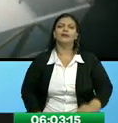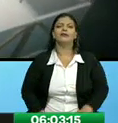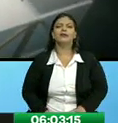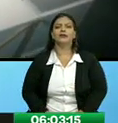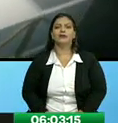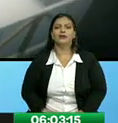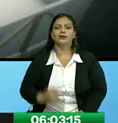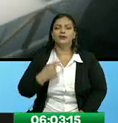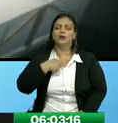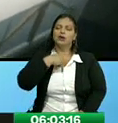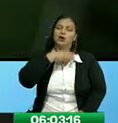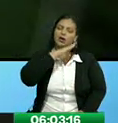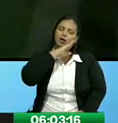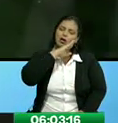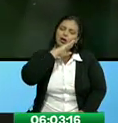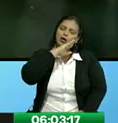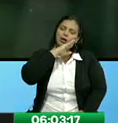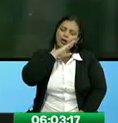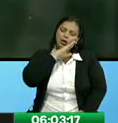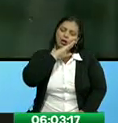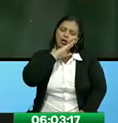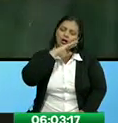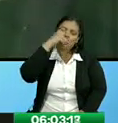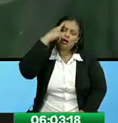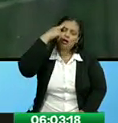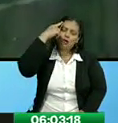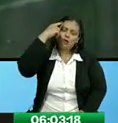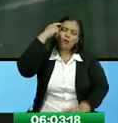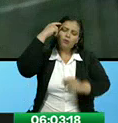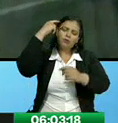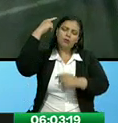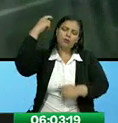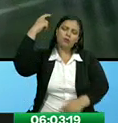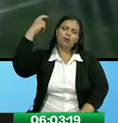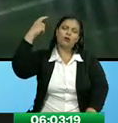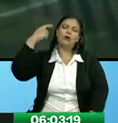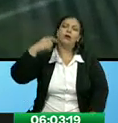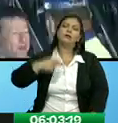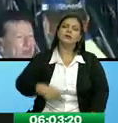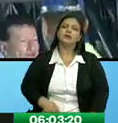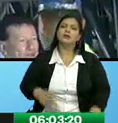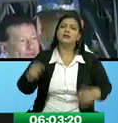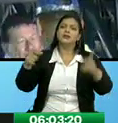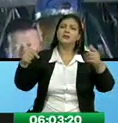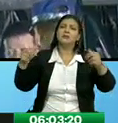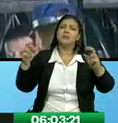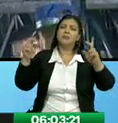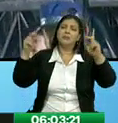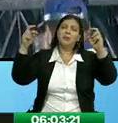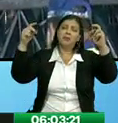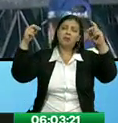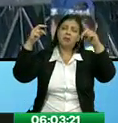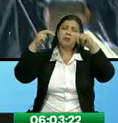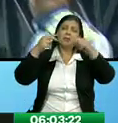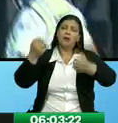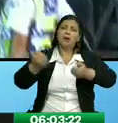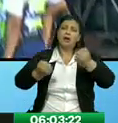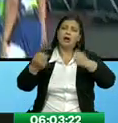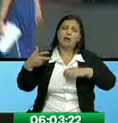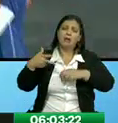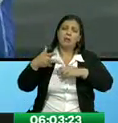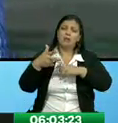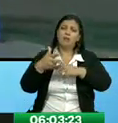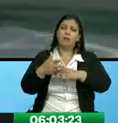exaltado y todo. Y justamente estaba pensando en estas personas que habían sido heridas, ¿no? A propósito que se desplomó esta estructura y cayó